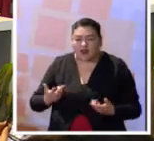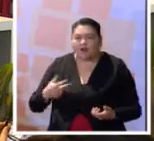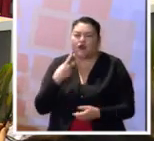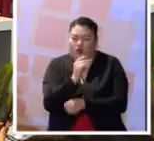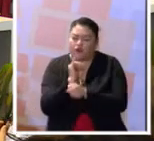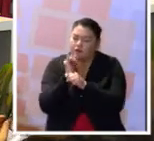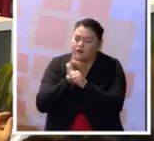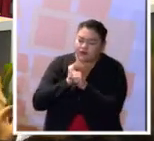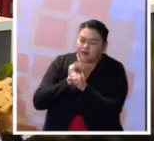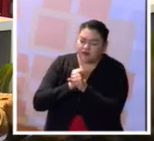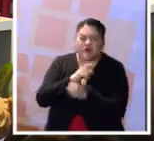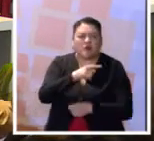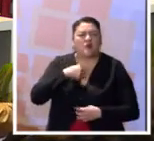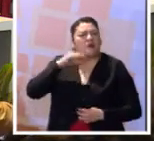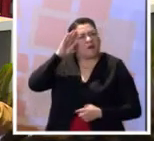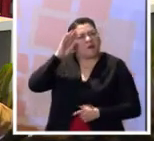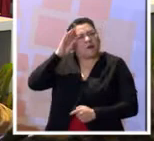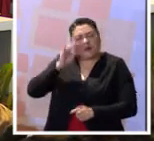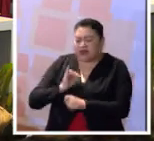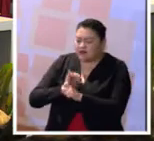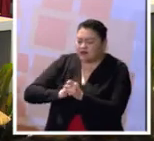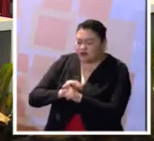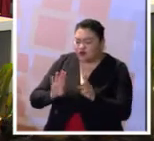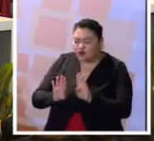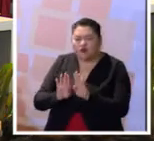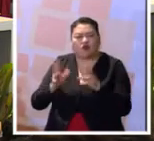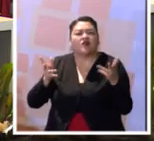política, ¿cómo verías tú este dilema?